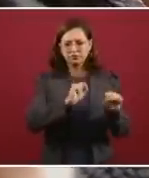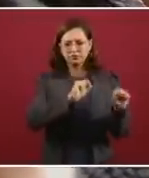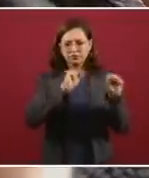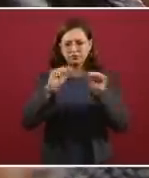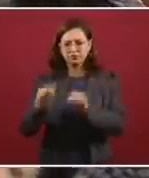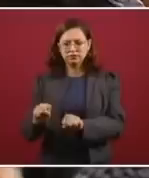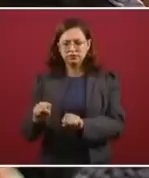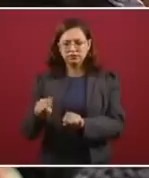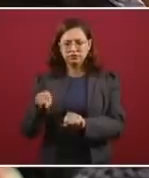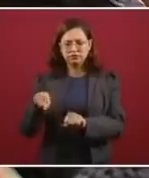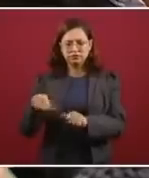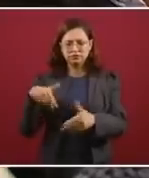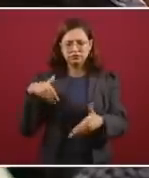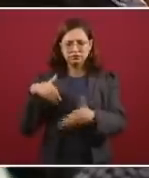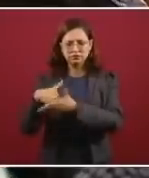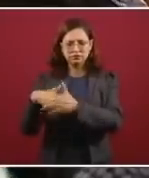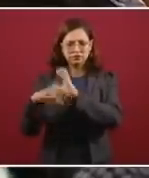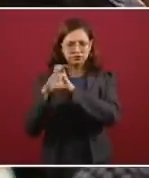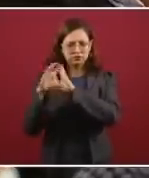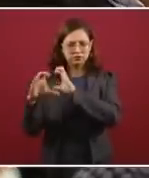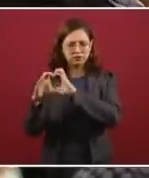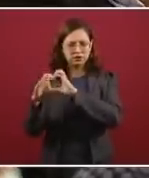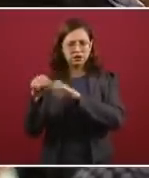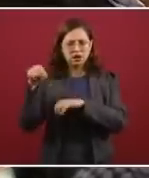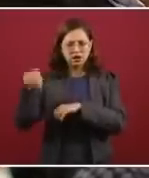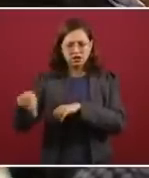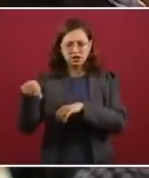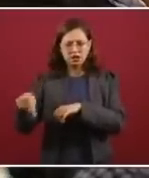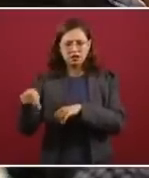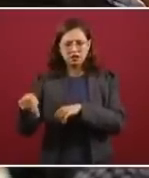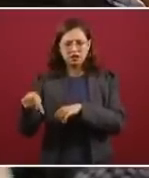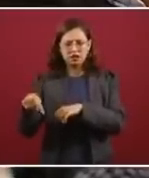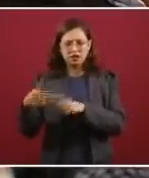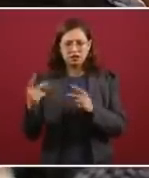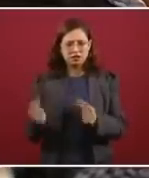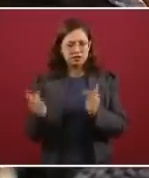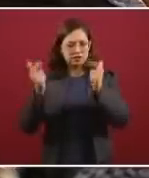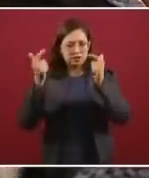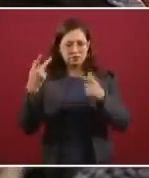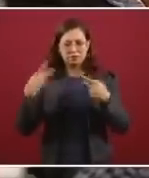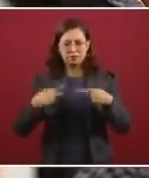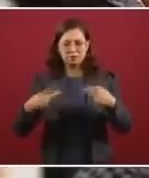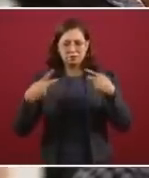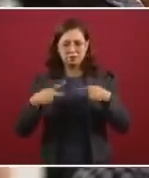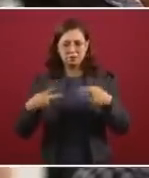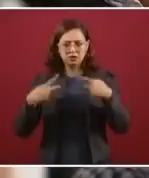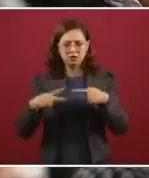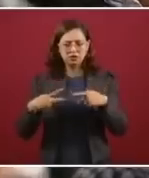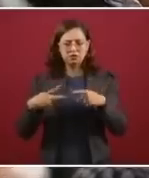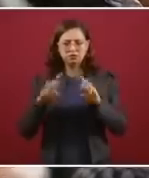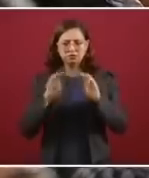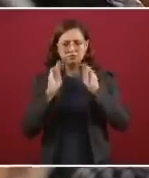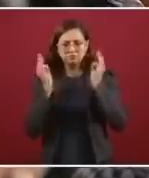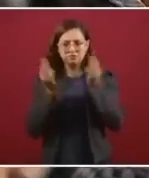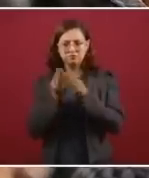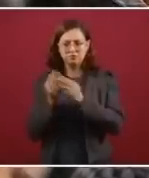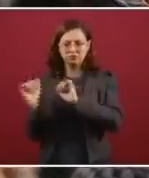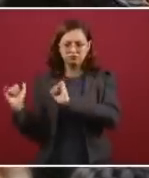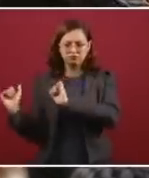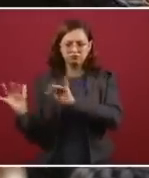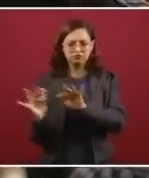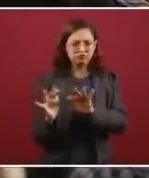buses y que los cárteles aparecen inmediatamente y los secuestran. Es una